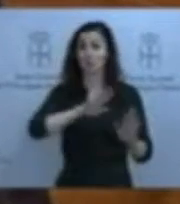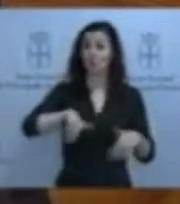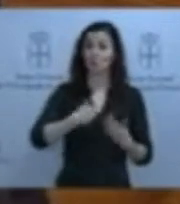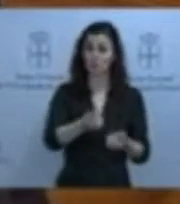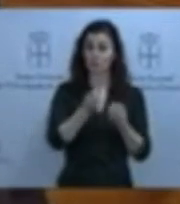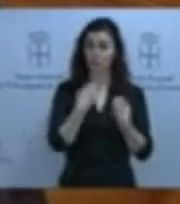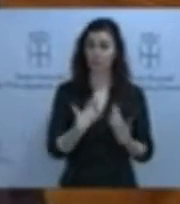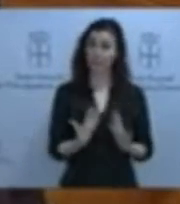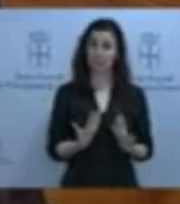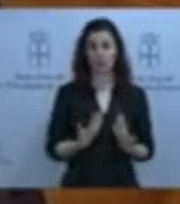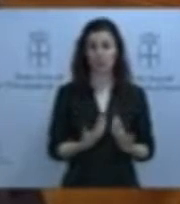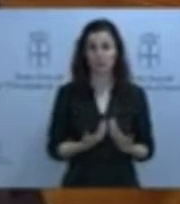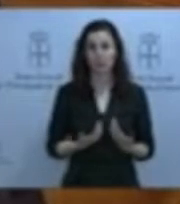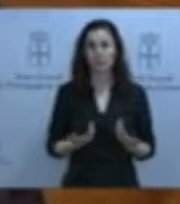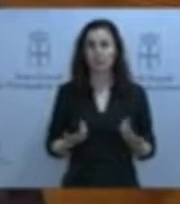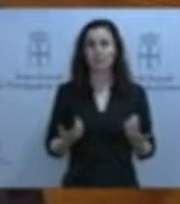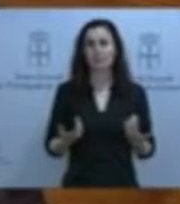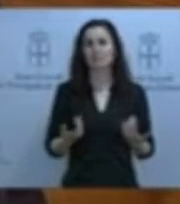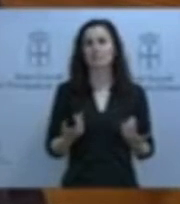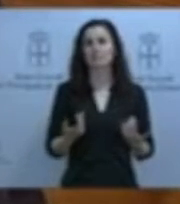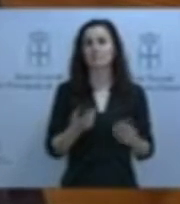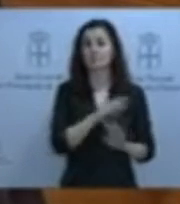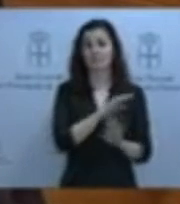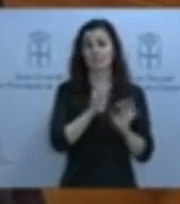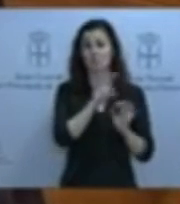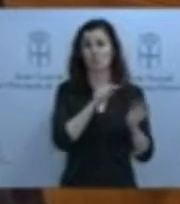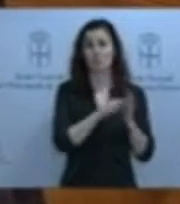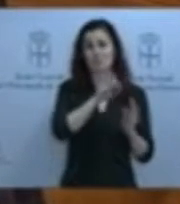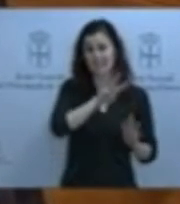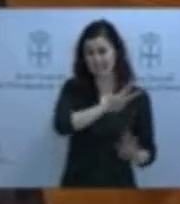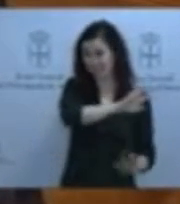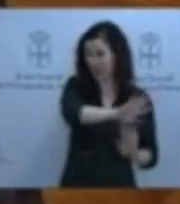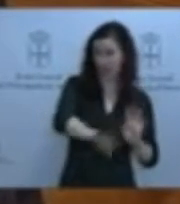de decir es lo que vienen diciendo desde el año 2013 ya.